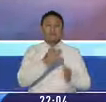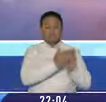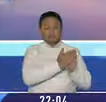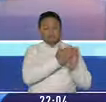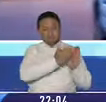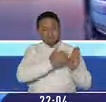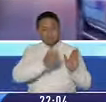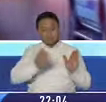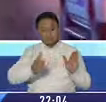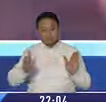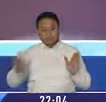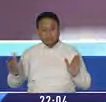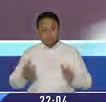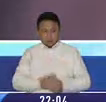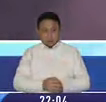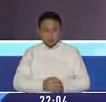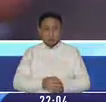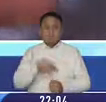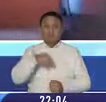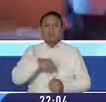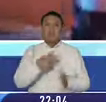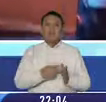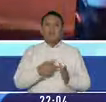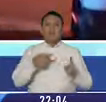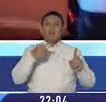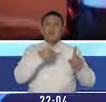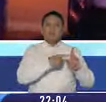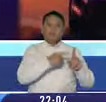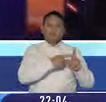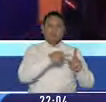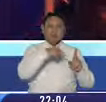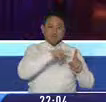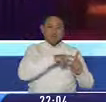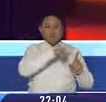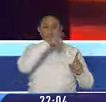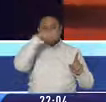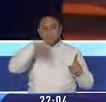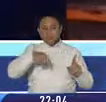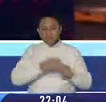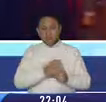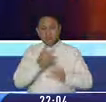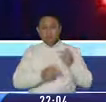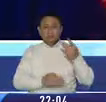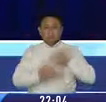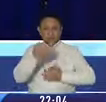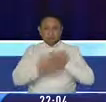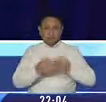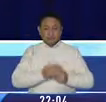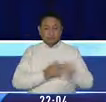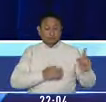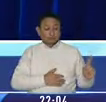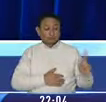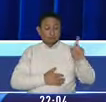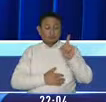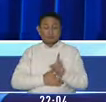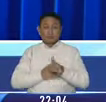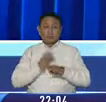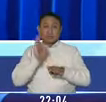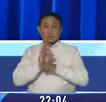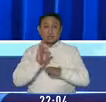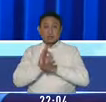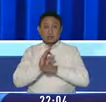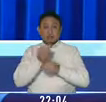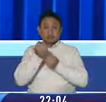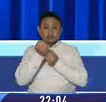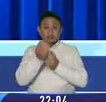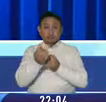decir, en qué momento Germán Cáceres tendría que llevar a cabo los procesos judiciales, es decir, su versión o rendir